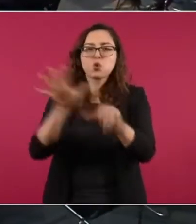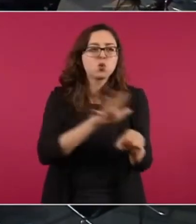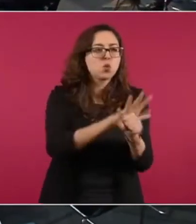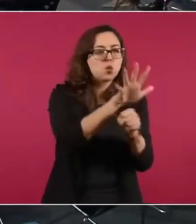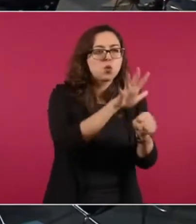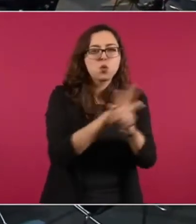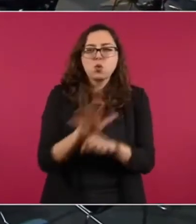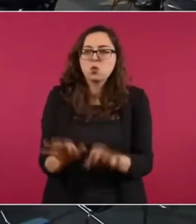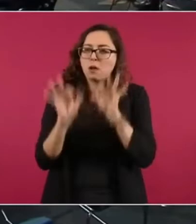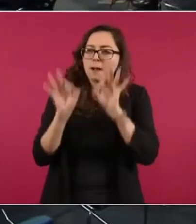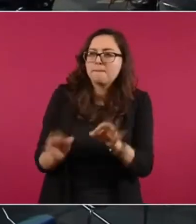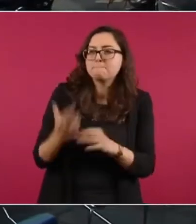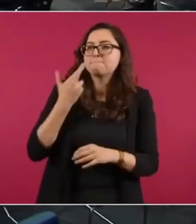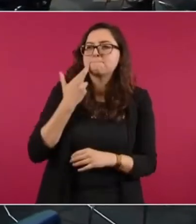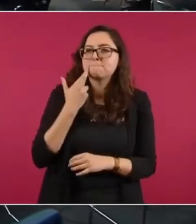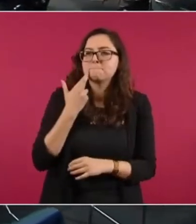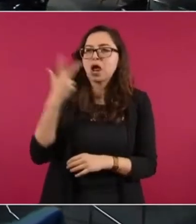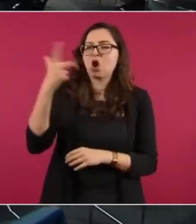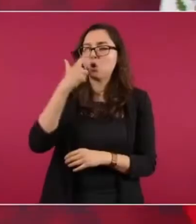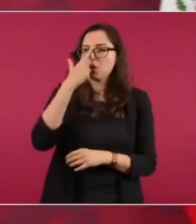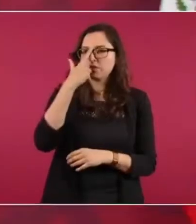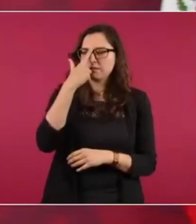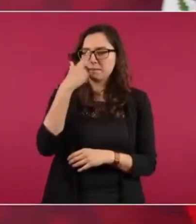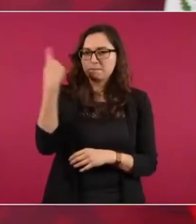es el más conveniente,